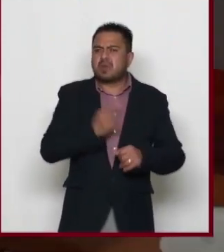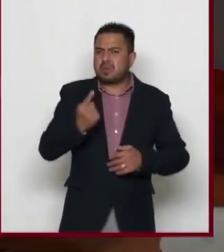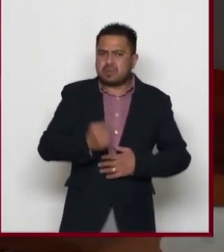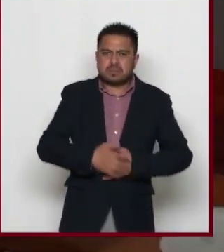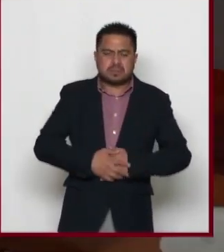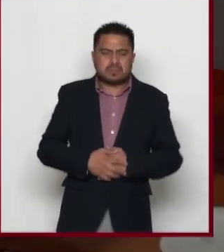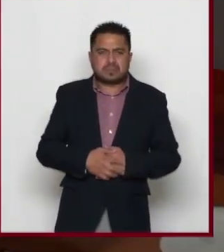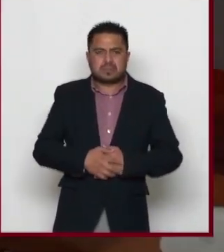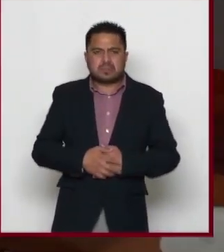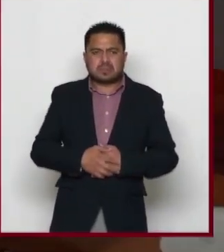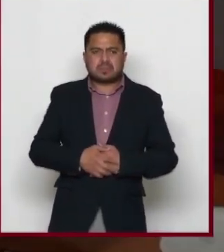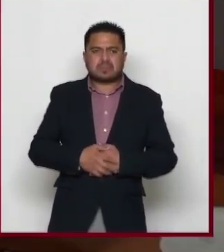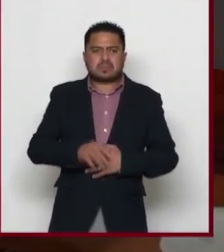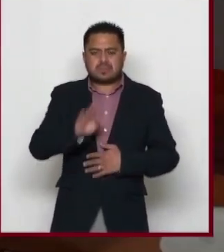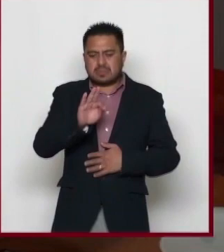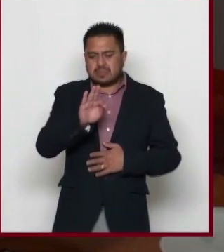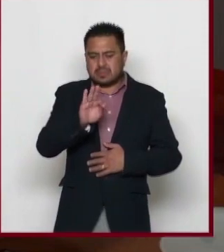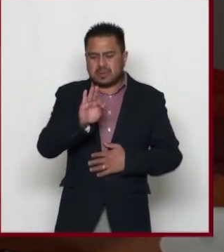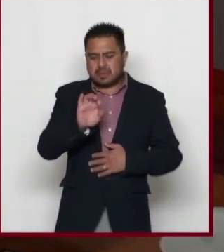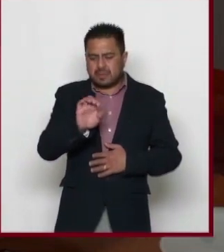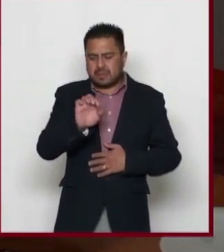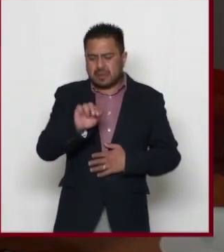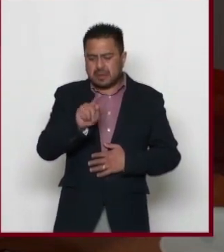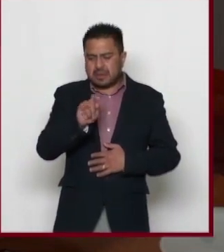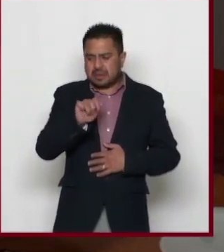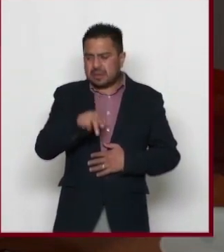Un poquito por qué se llama así también.